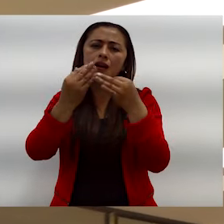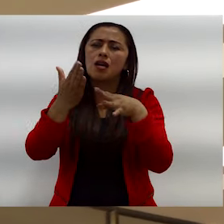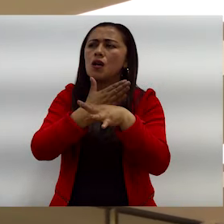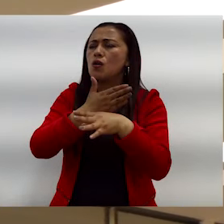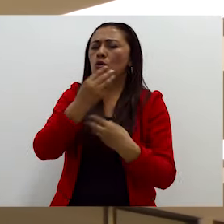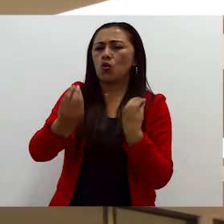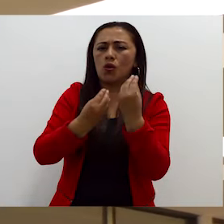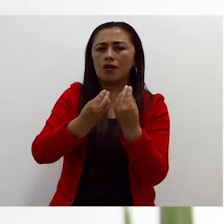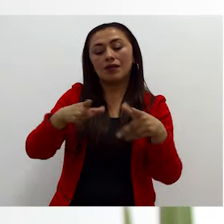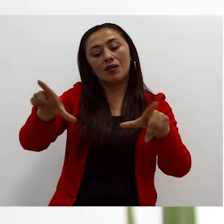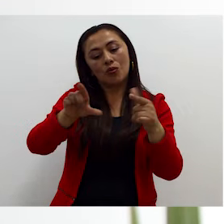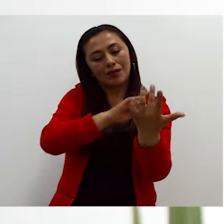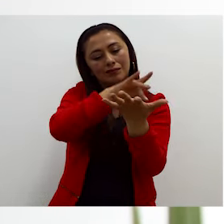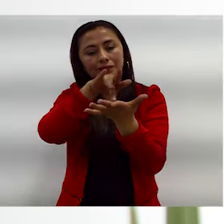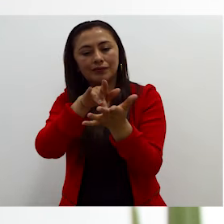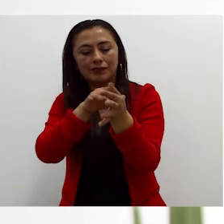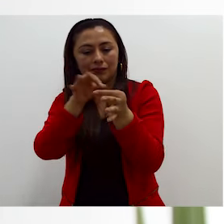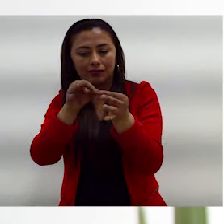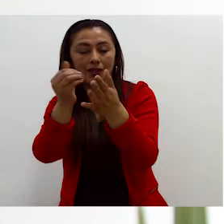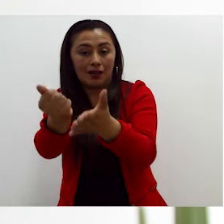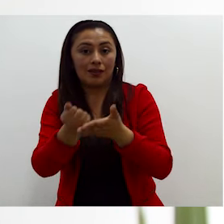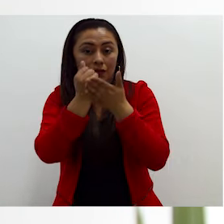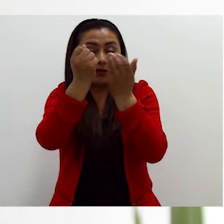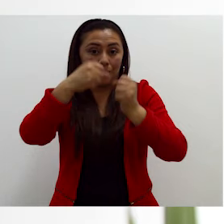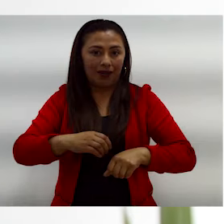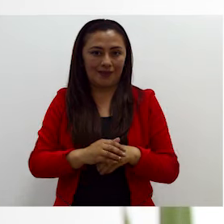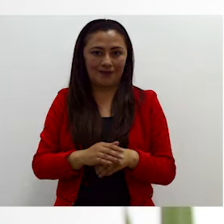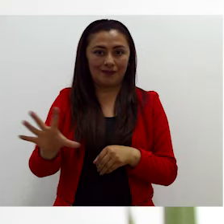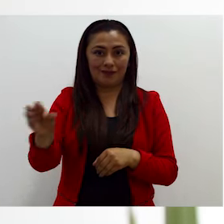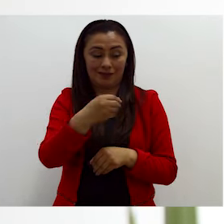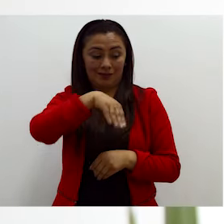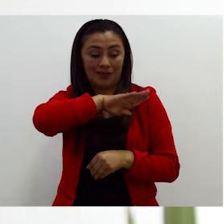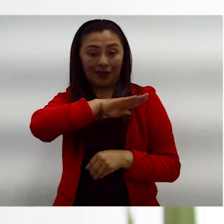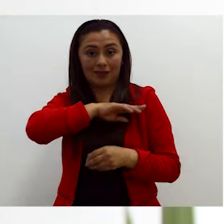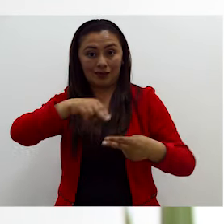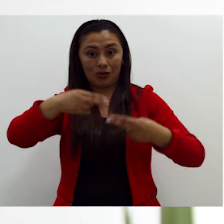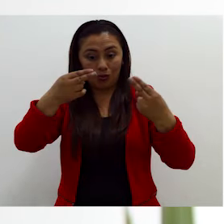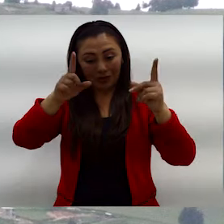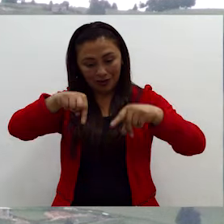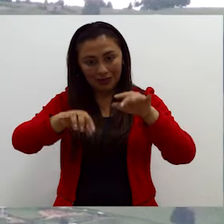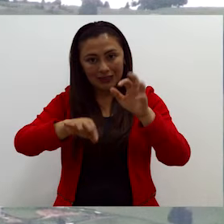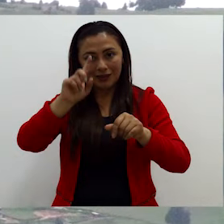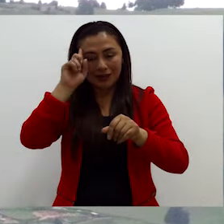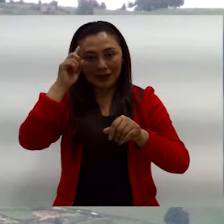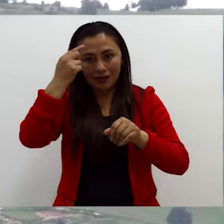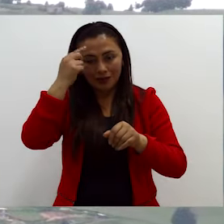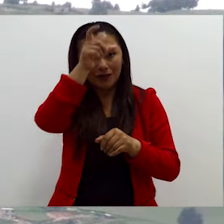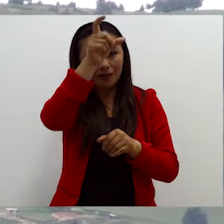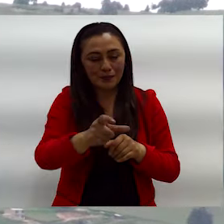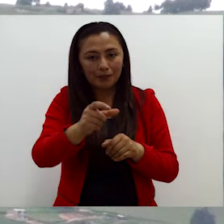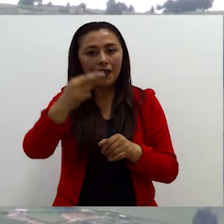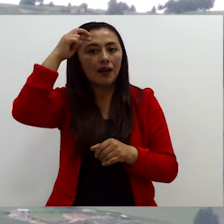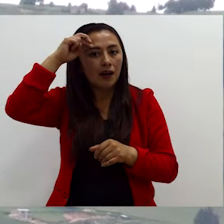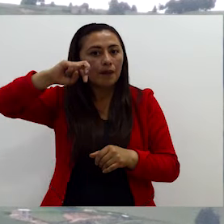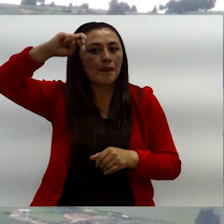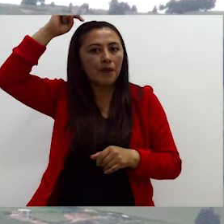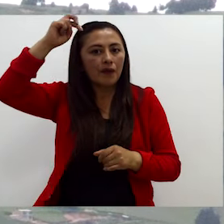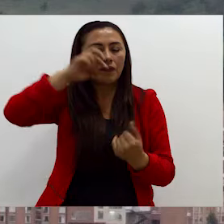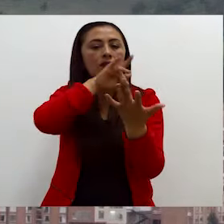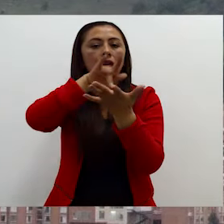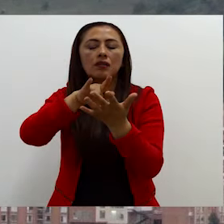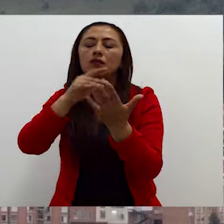Tránsito. Cada una de estas dependencias de la Administración Municipal y de la Secretaría de Gobierno pues cuenta con el personal necesario, todos